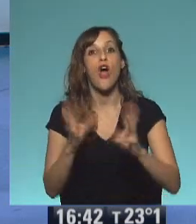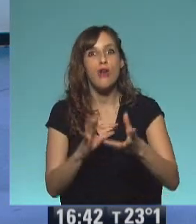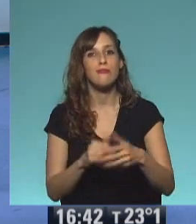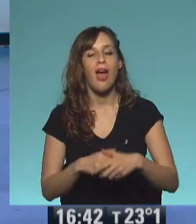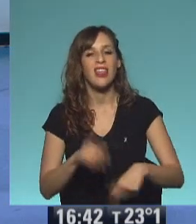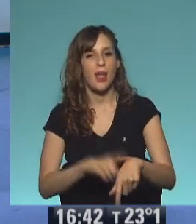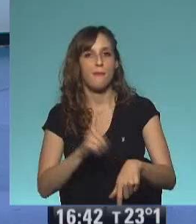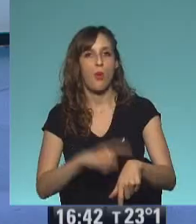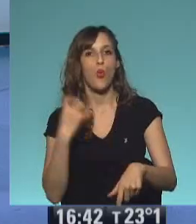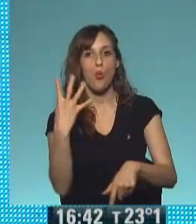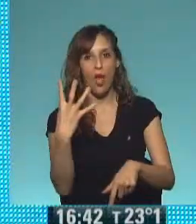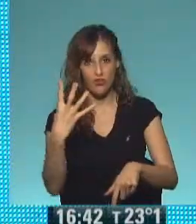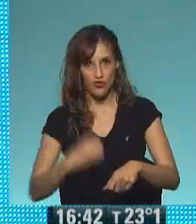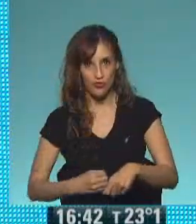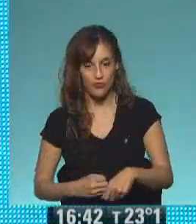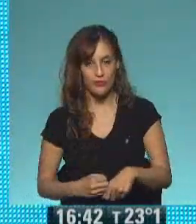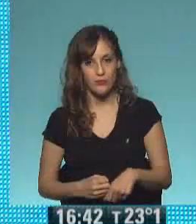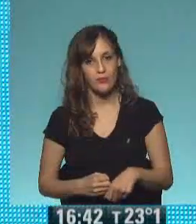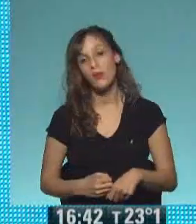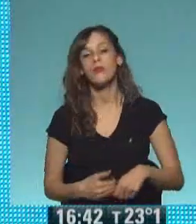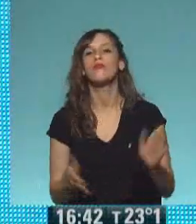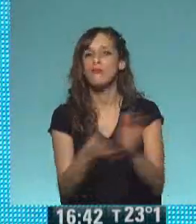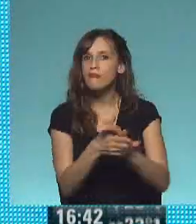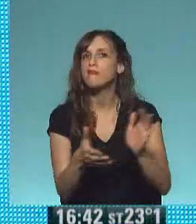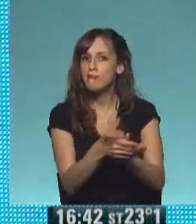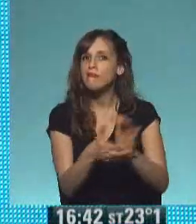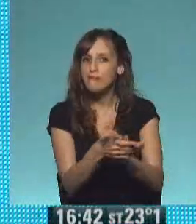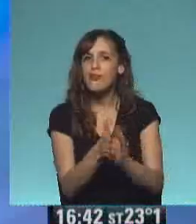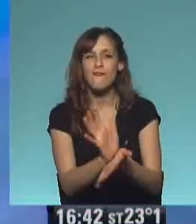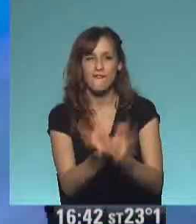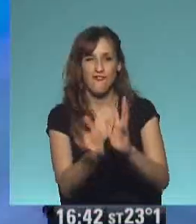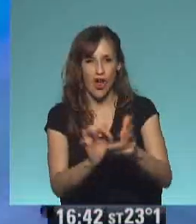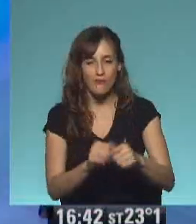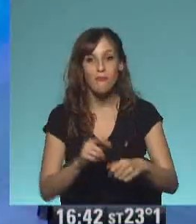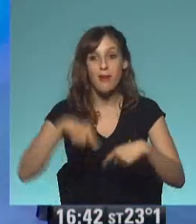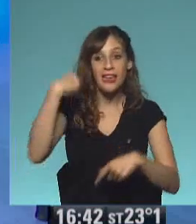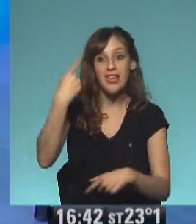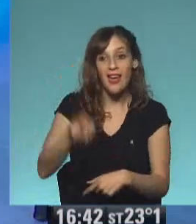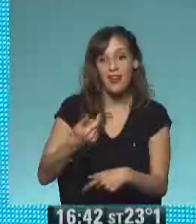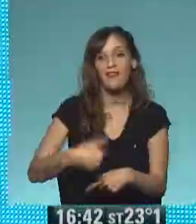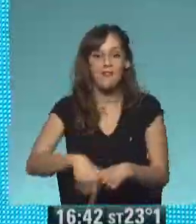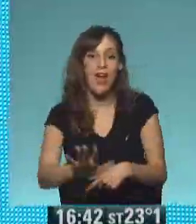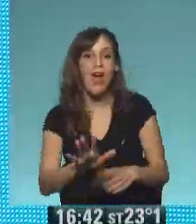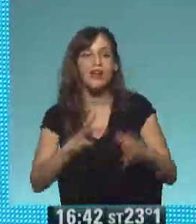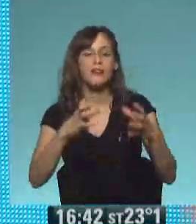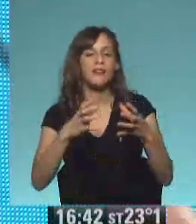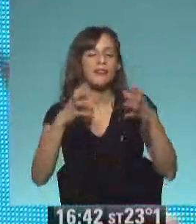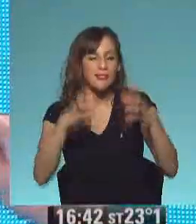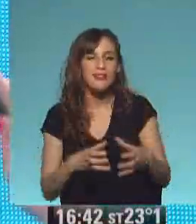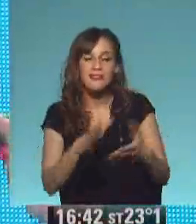me vi y ahí vamos vamos mal yendo abracadabra cada